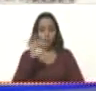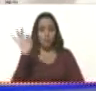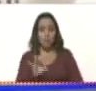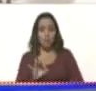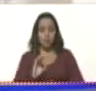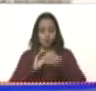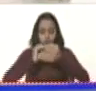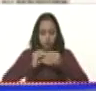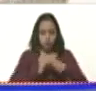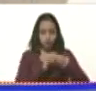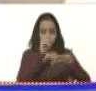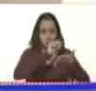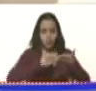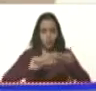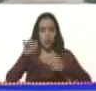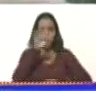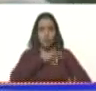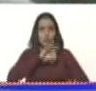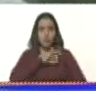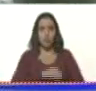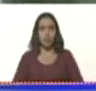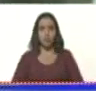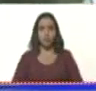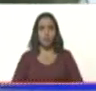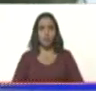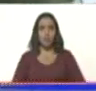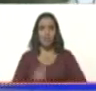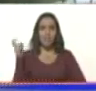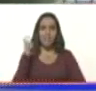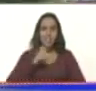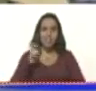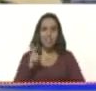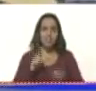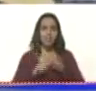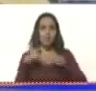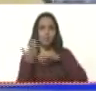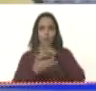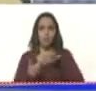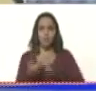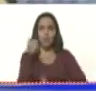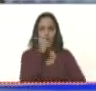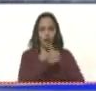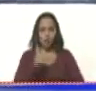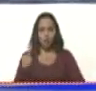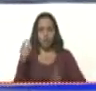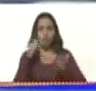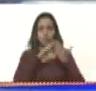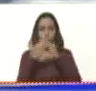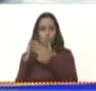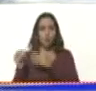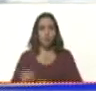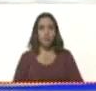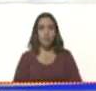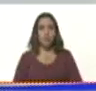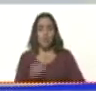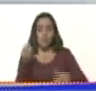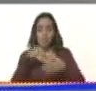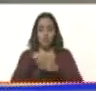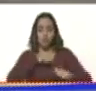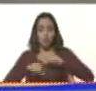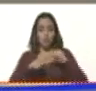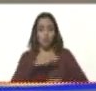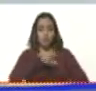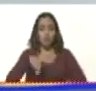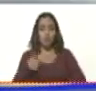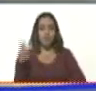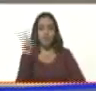cartografía social. El detalle, las necesidades, la problemática de cada una de las comunidades y que a través del movimiento Somos Venezuela,